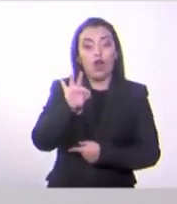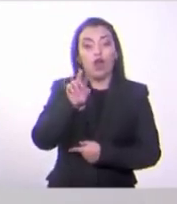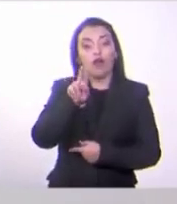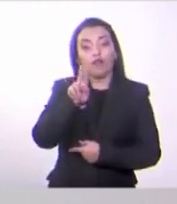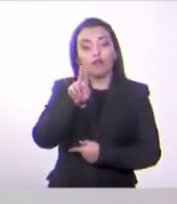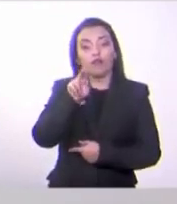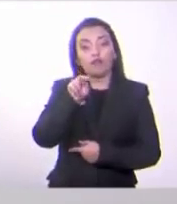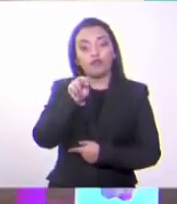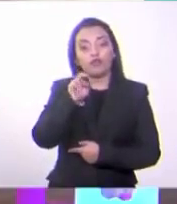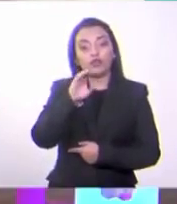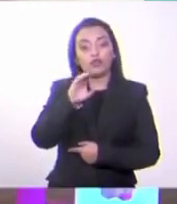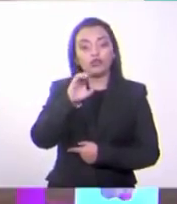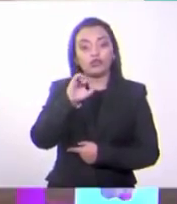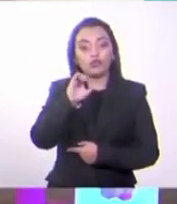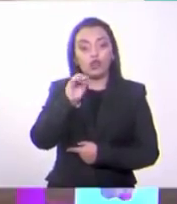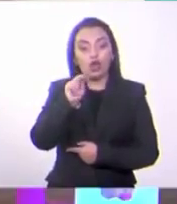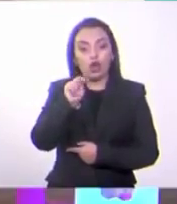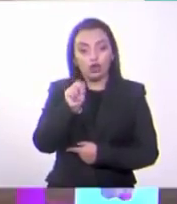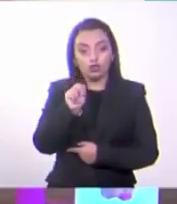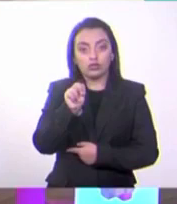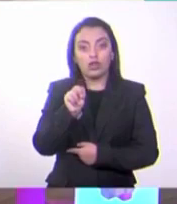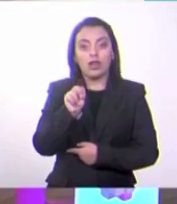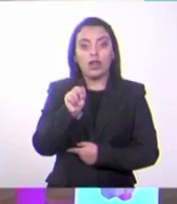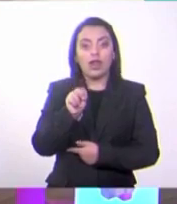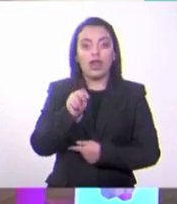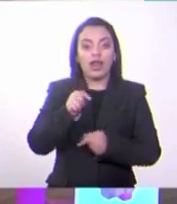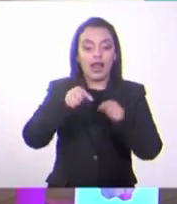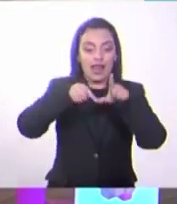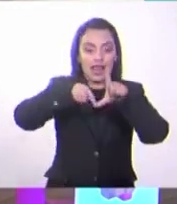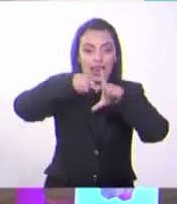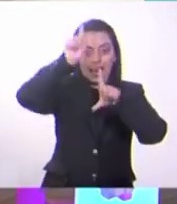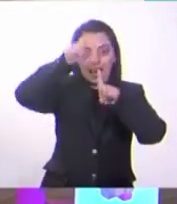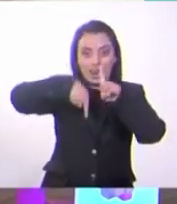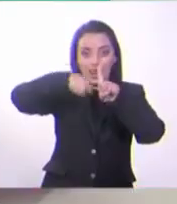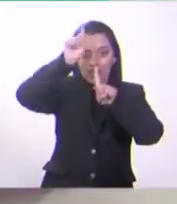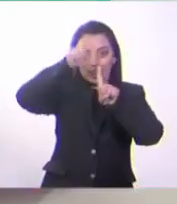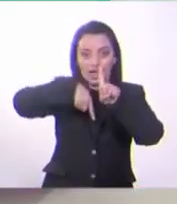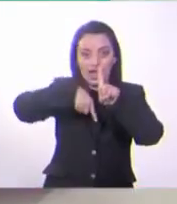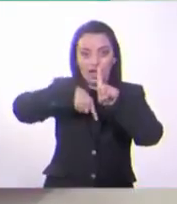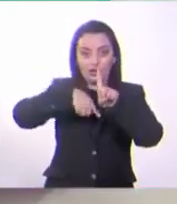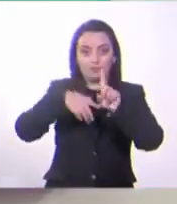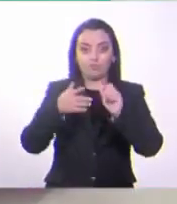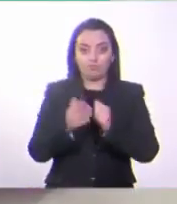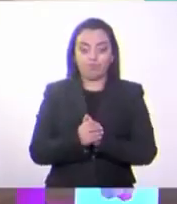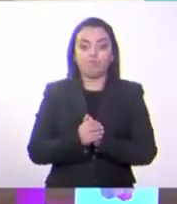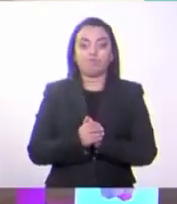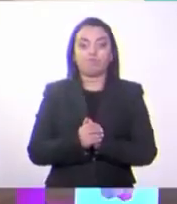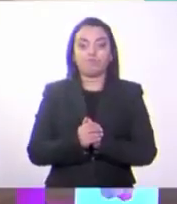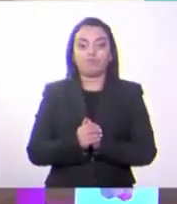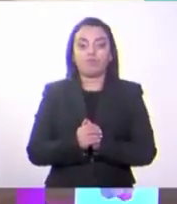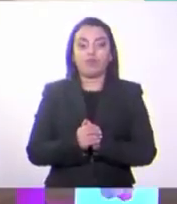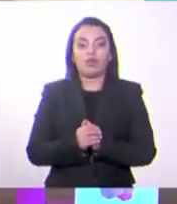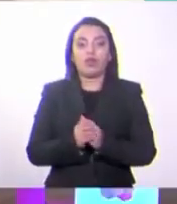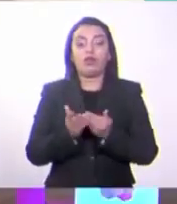lineal. Lineal. Luego estudiamos Cuadrática, la parábola. la cuadrática, la